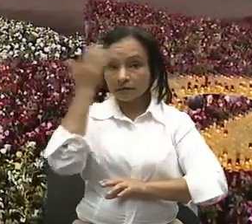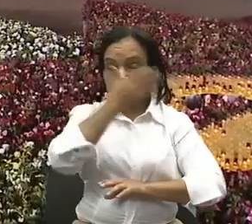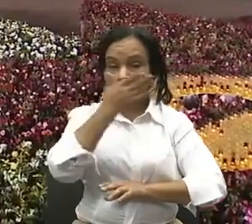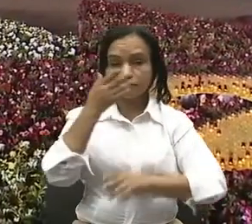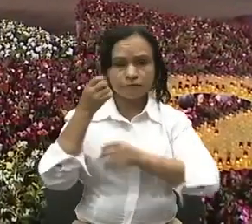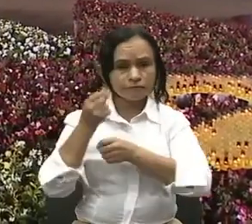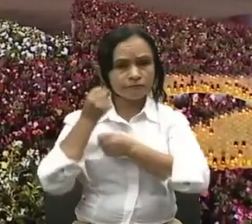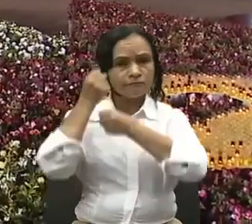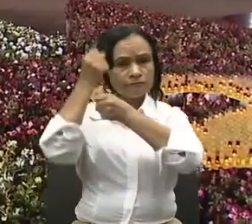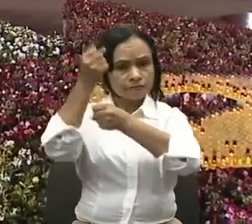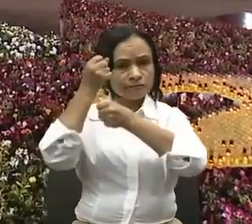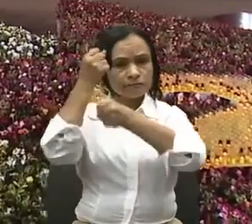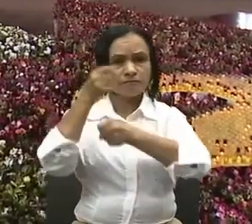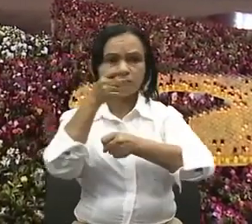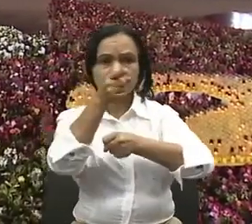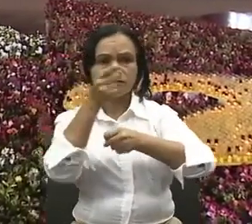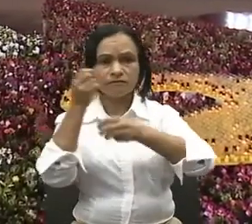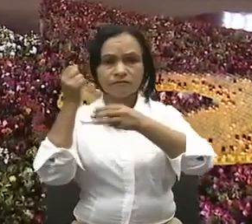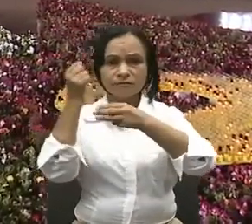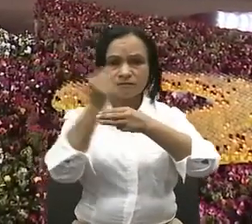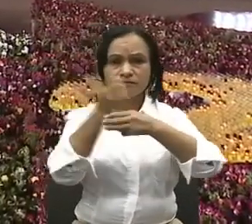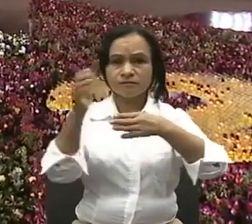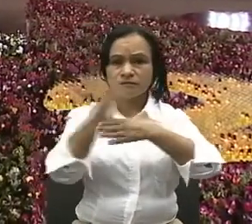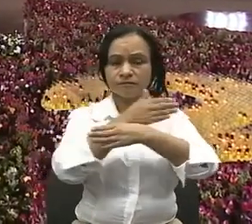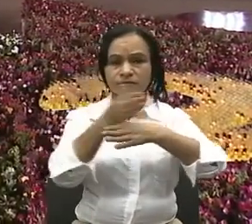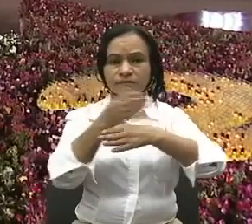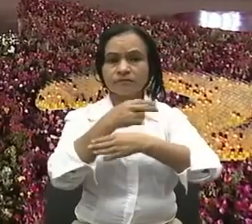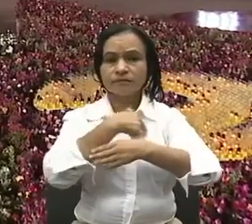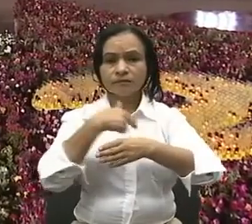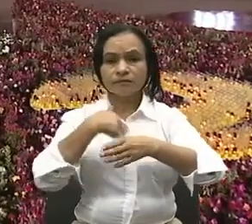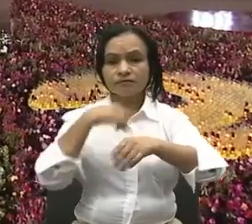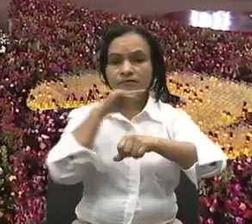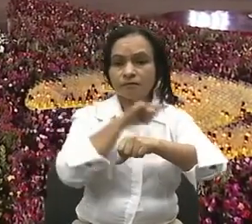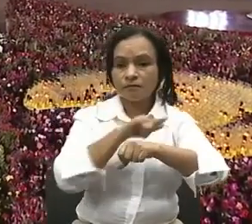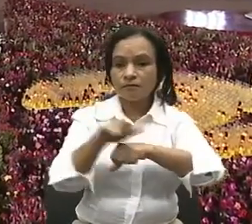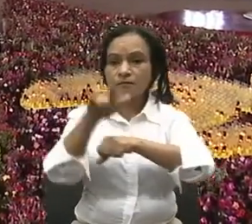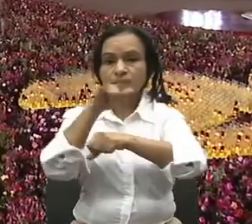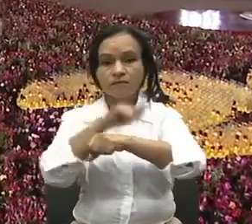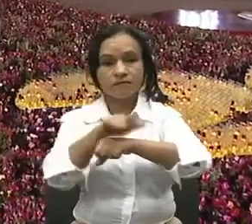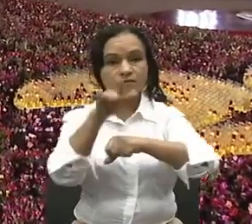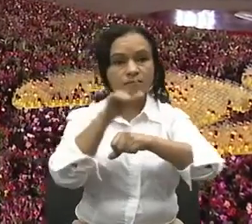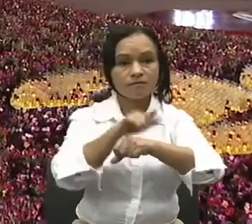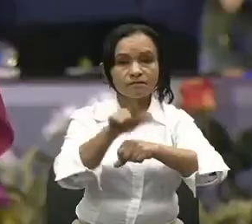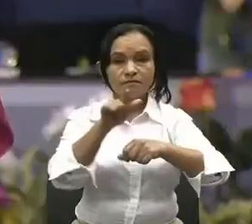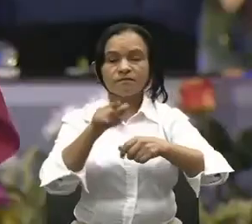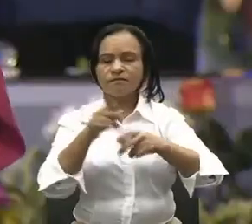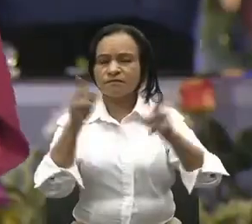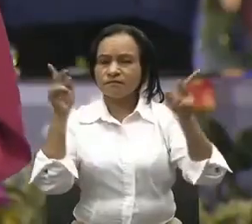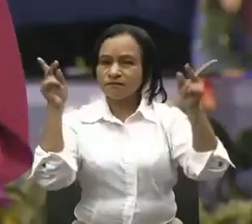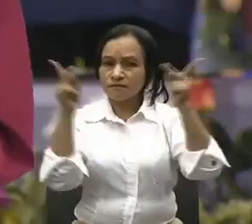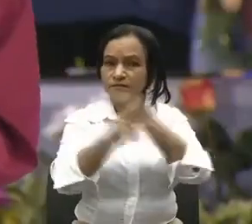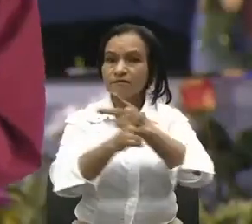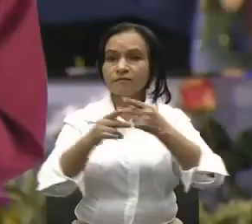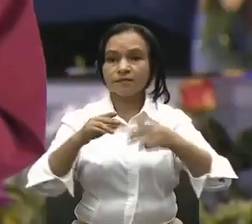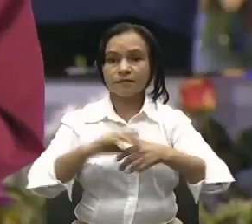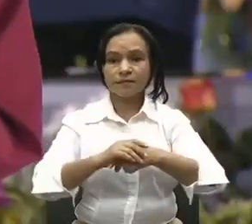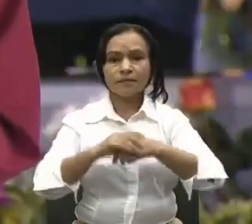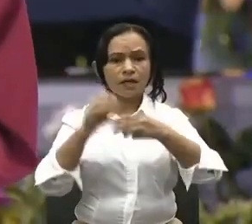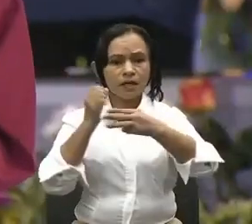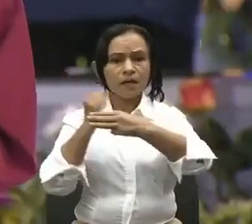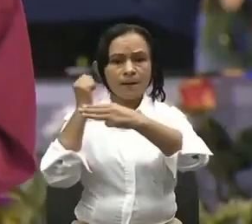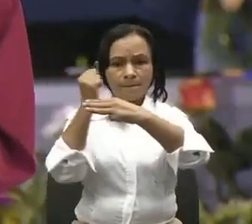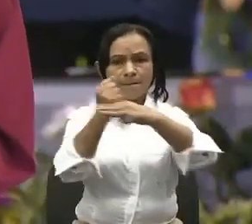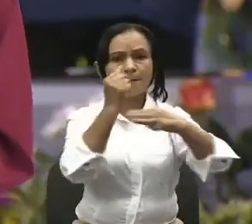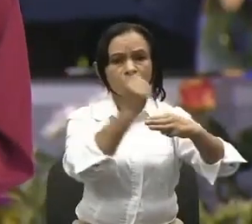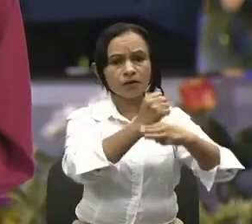protestan por los crímenes que se cometen, ahí los persiguen de forma brutal y los asesinan